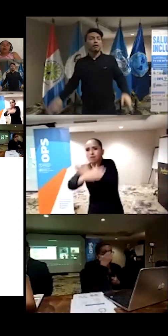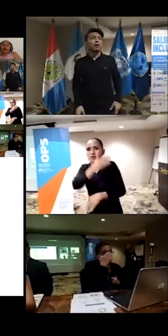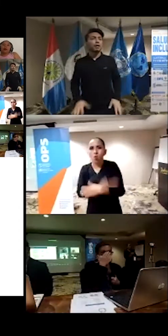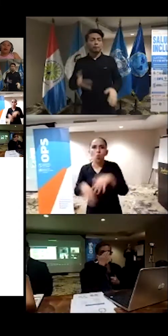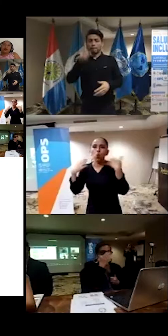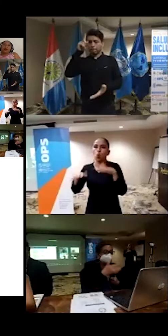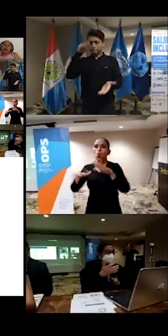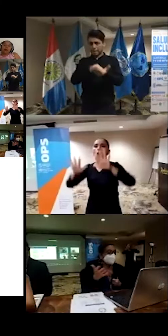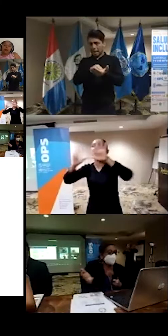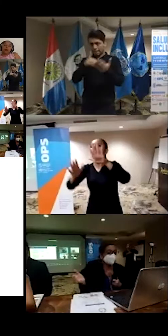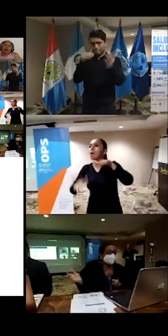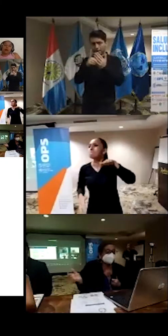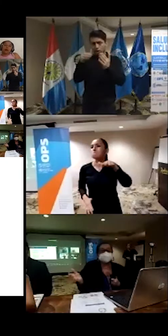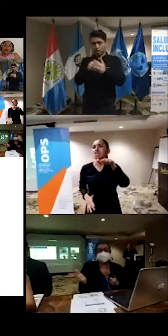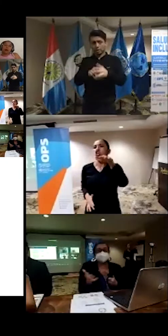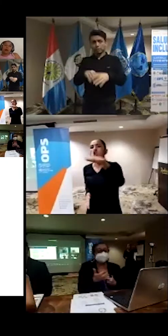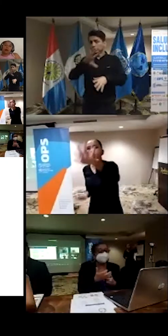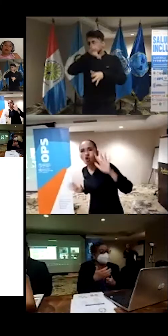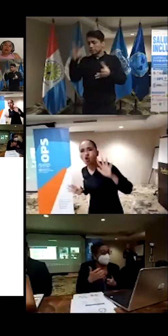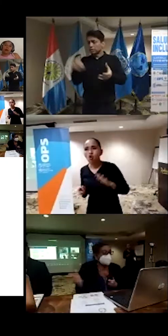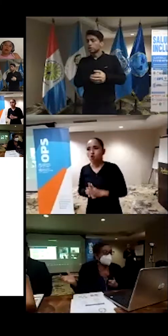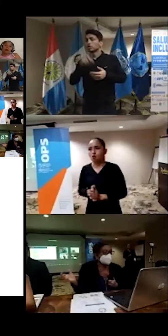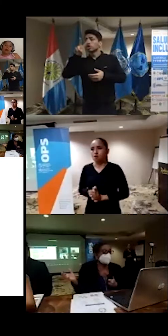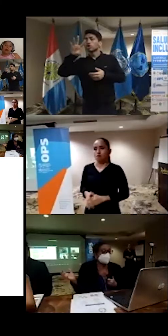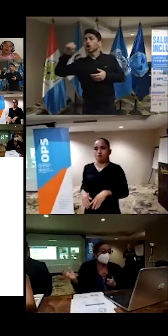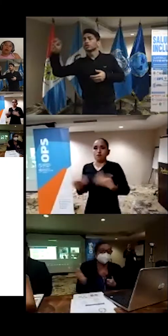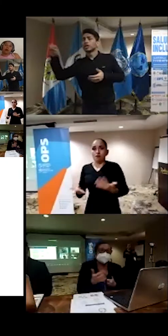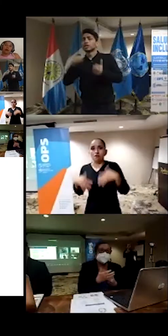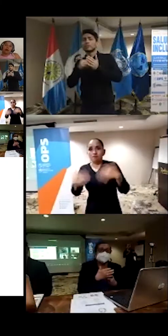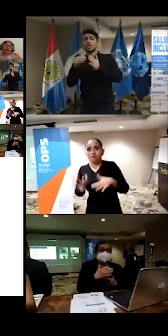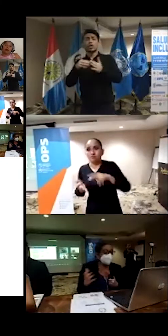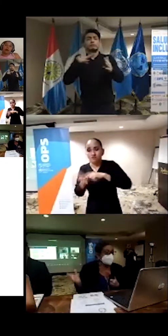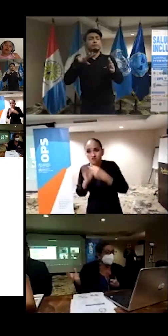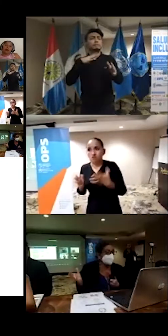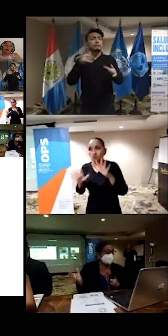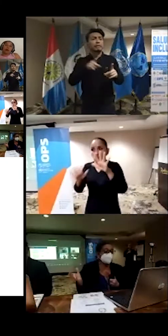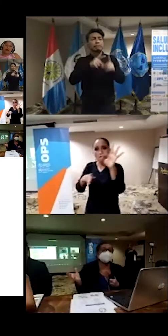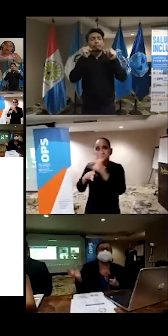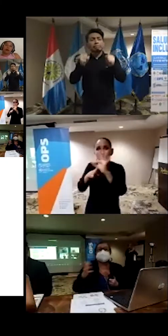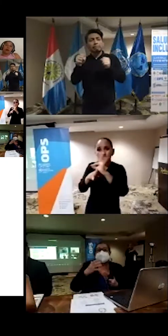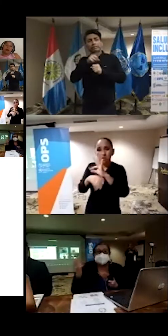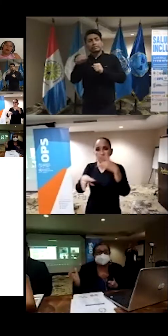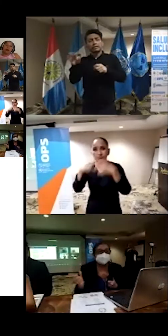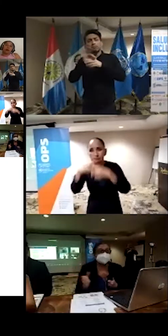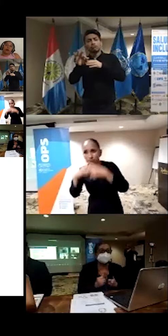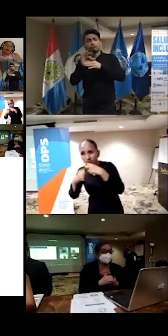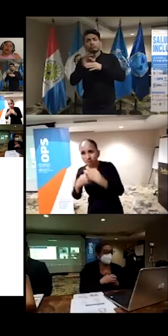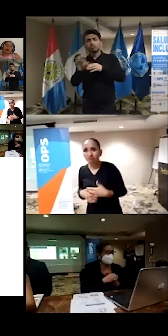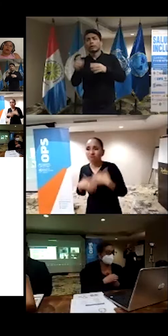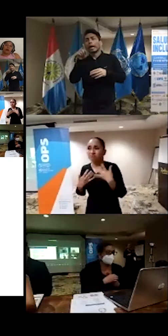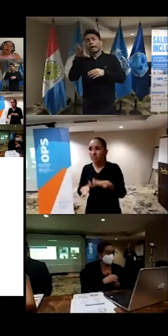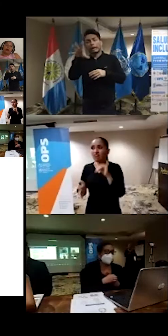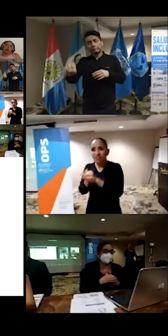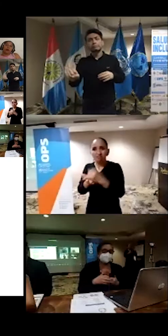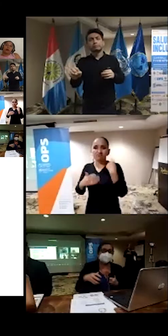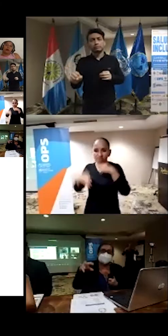millones. 200 millones experimentan dificultades considerables en su funcionamiento y esa prevalencia está